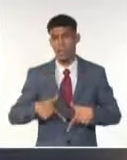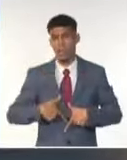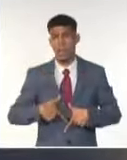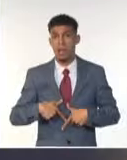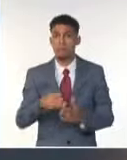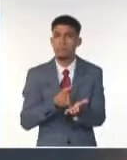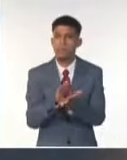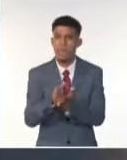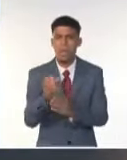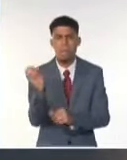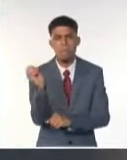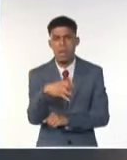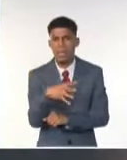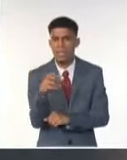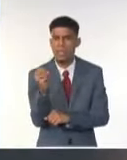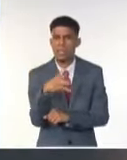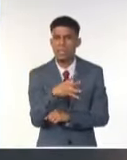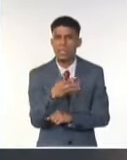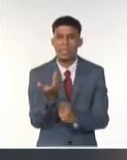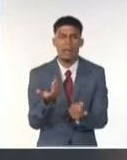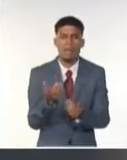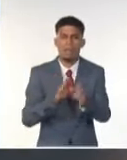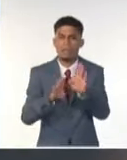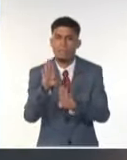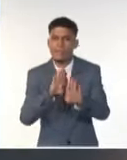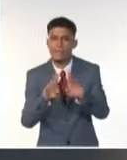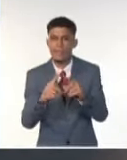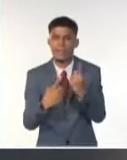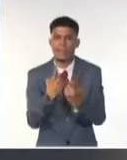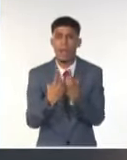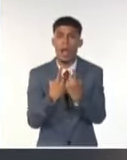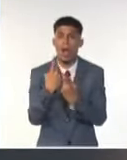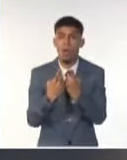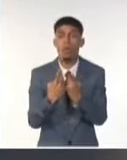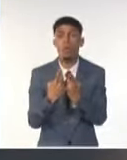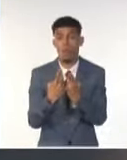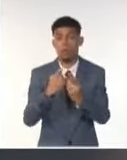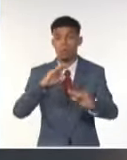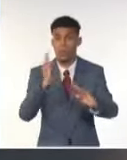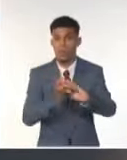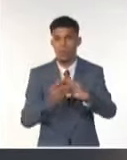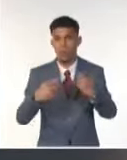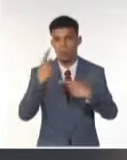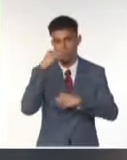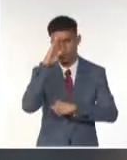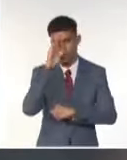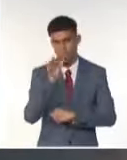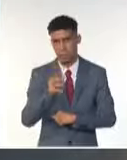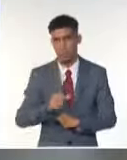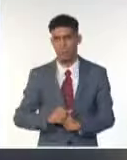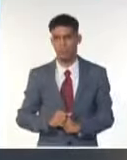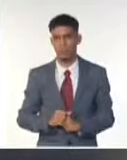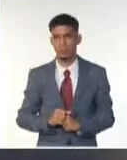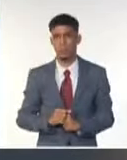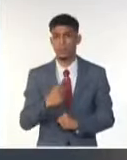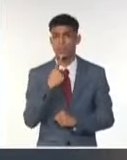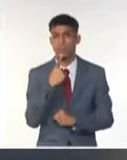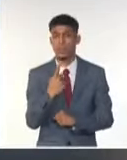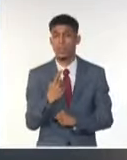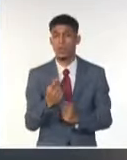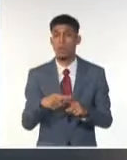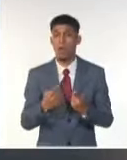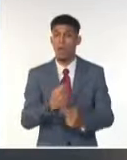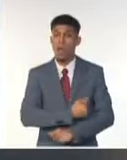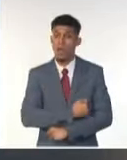mentiras y manipulaciones, entre ellas unas cuantas contra nuestro país, como les refería anteriormente. Ahora, ¿qué dijo? ¿Por qué el